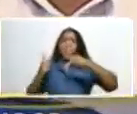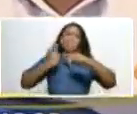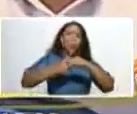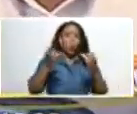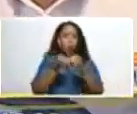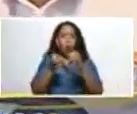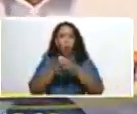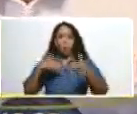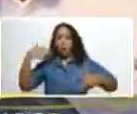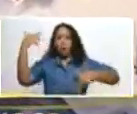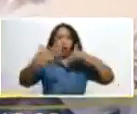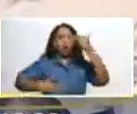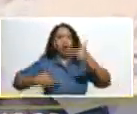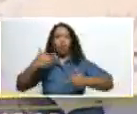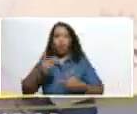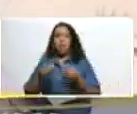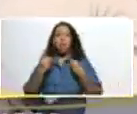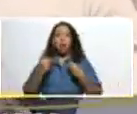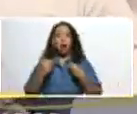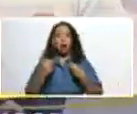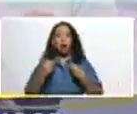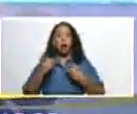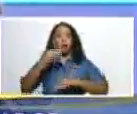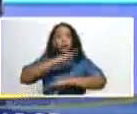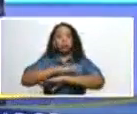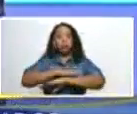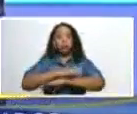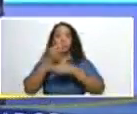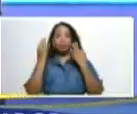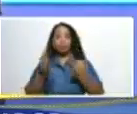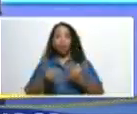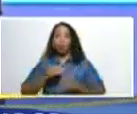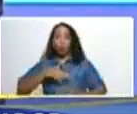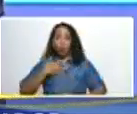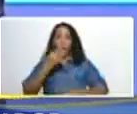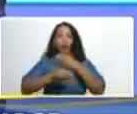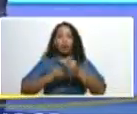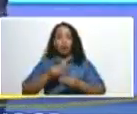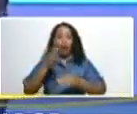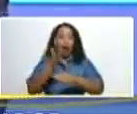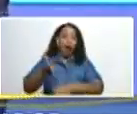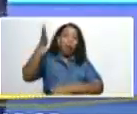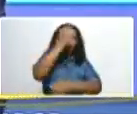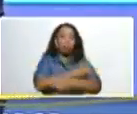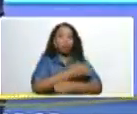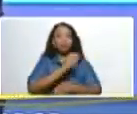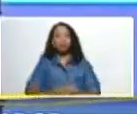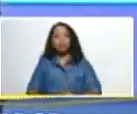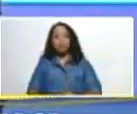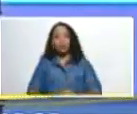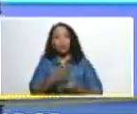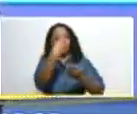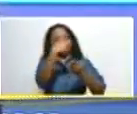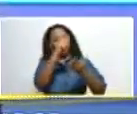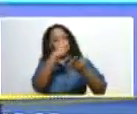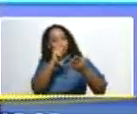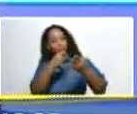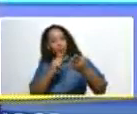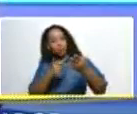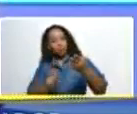criminales, para que con las acciones correctivas se pueda actuar a tiempo y corregir lo que haya que